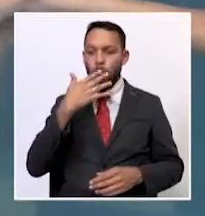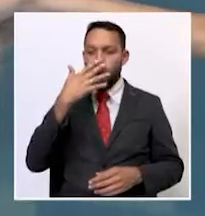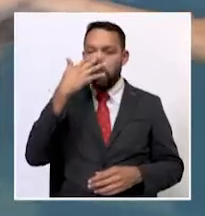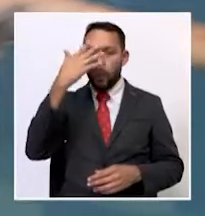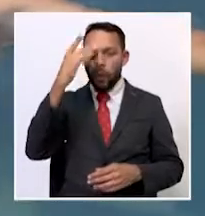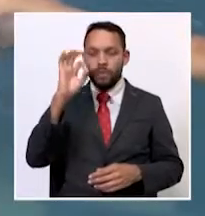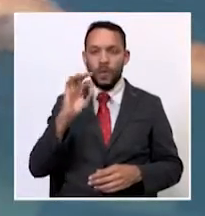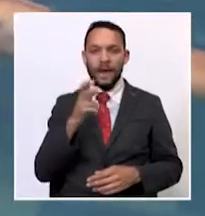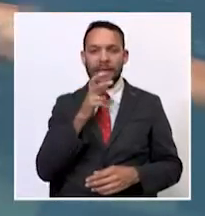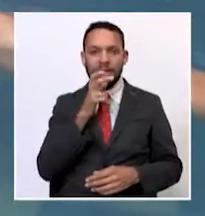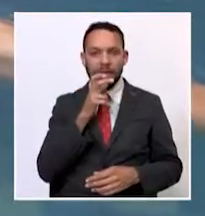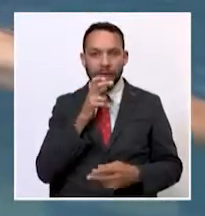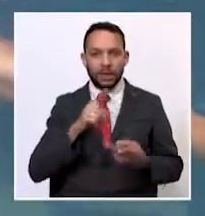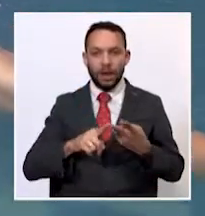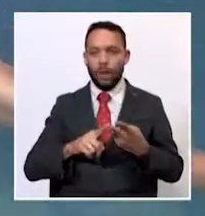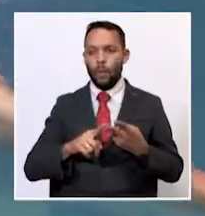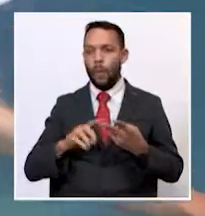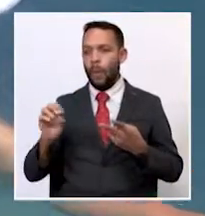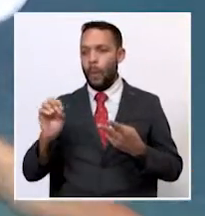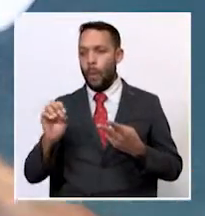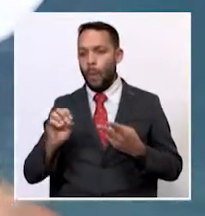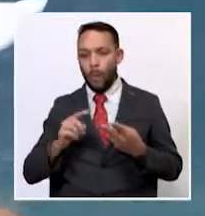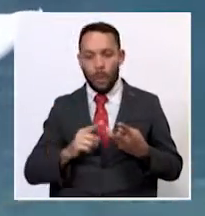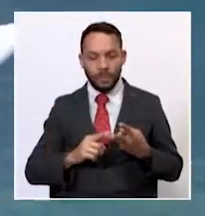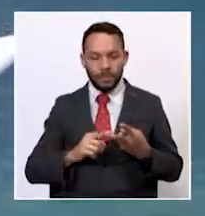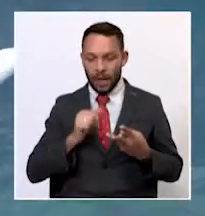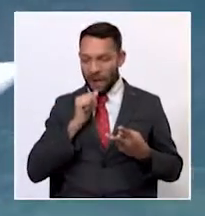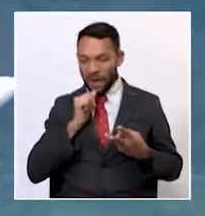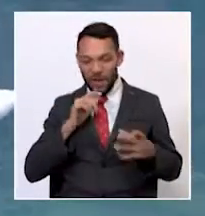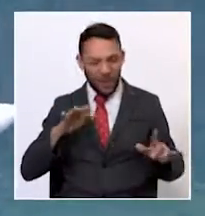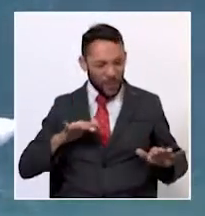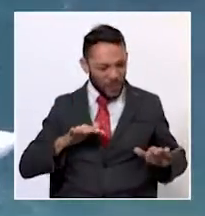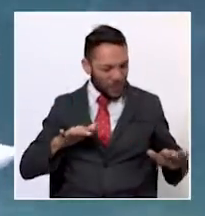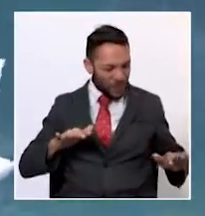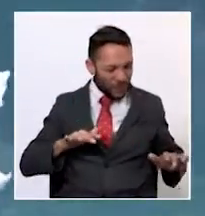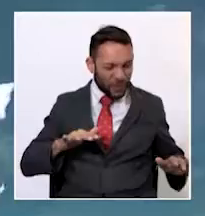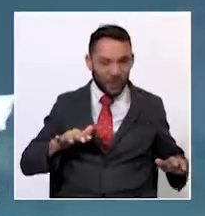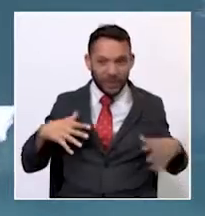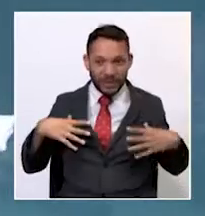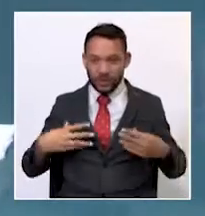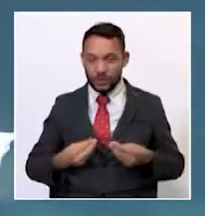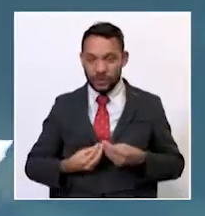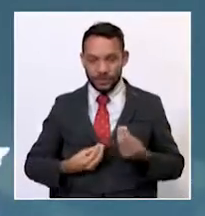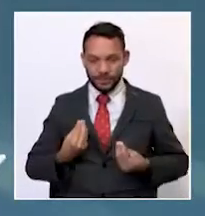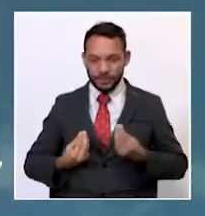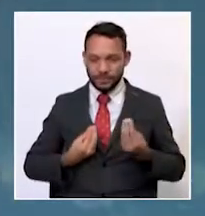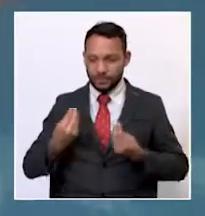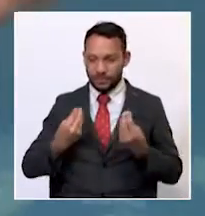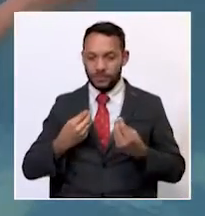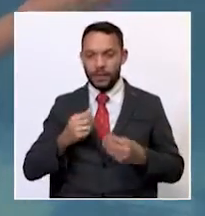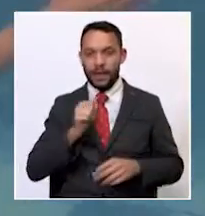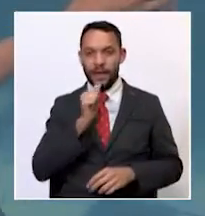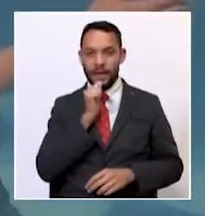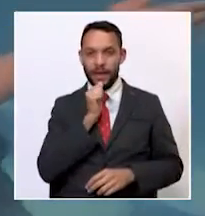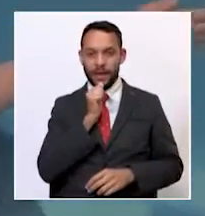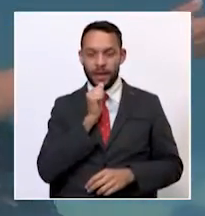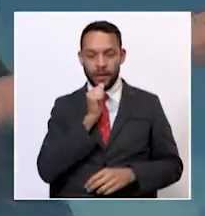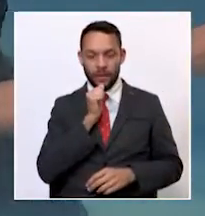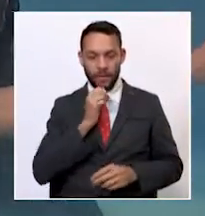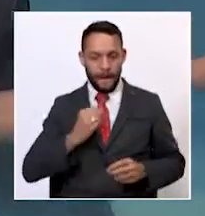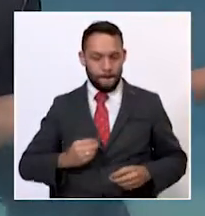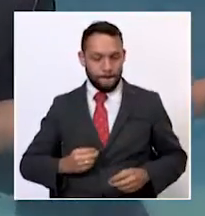hielo. Y con ello, entonces, estamos viendo cómo la misteriosa agua, que es la fuente de la